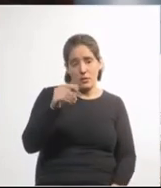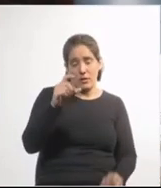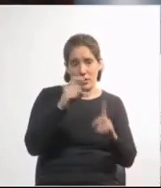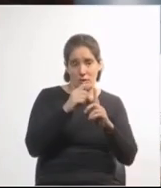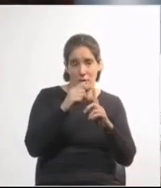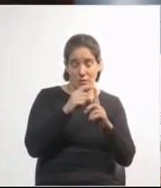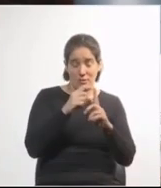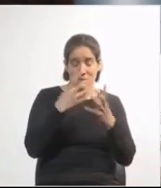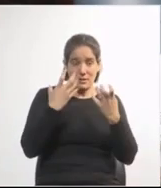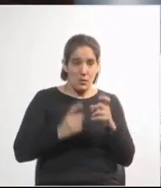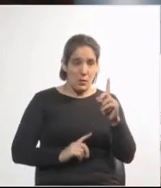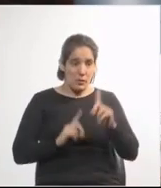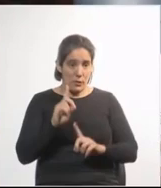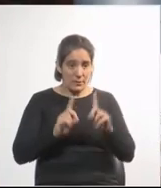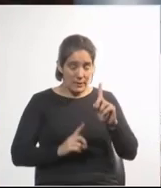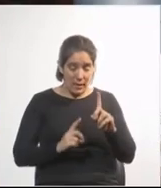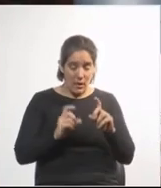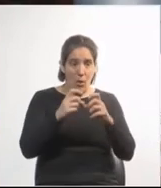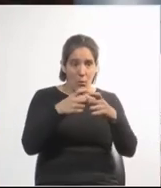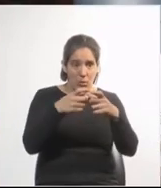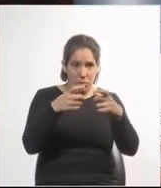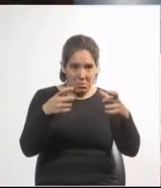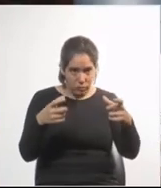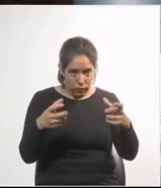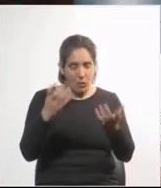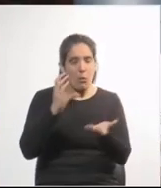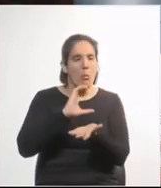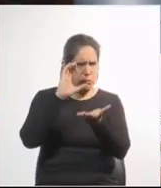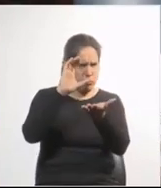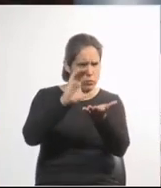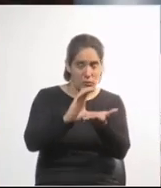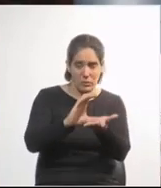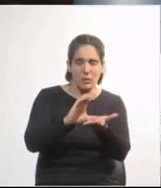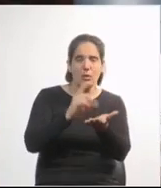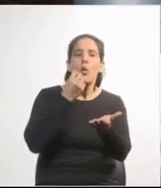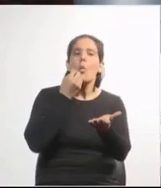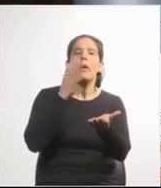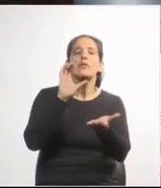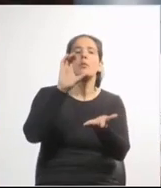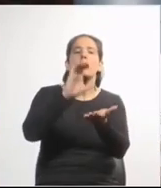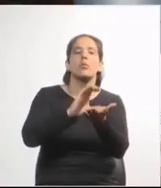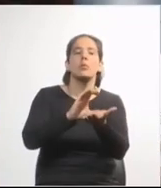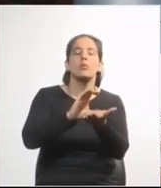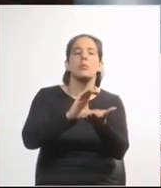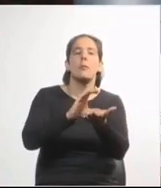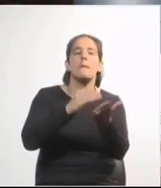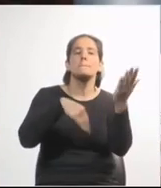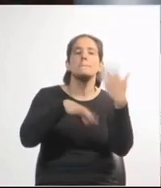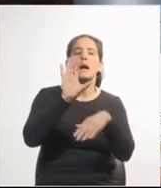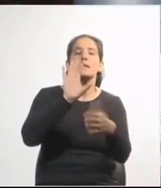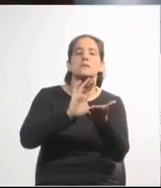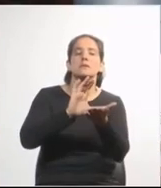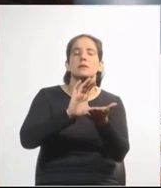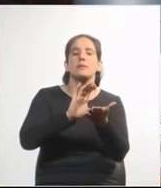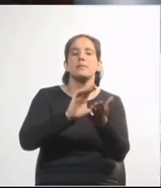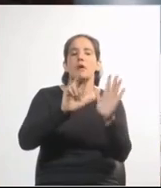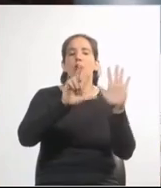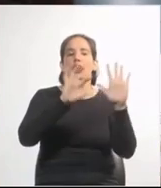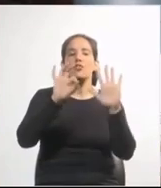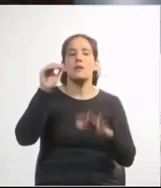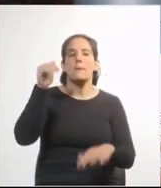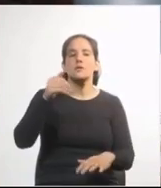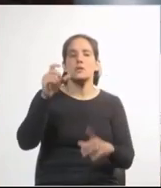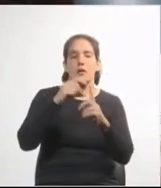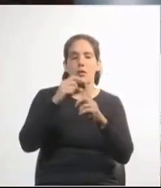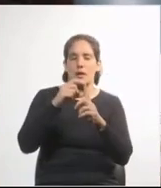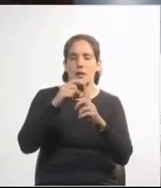la Universidad de la República tuviera la misma participación, deberíamos incrementar sus recursos en 80 millones